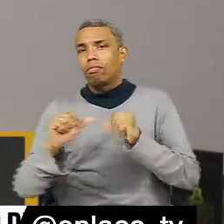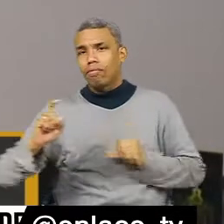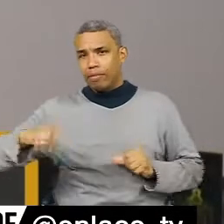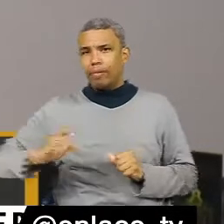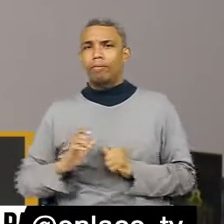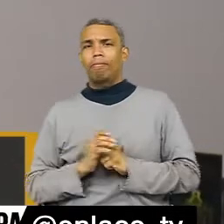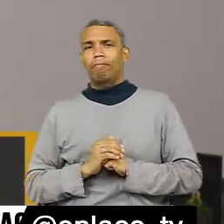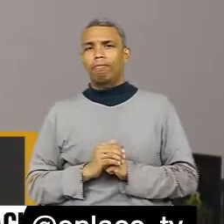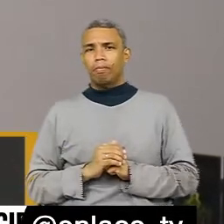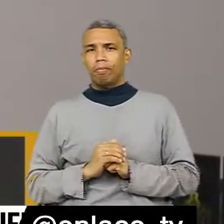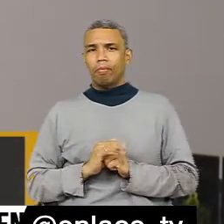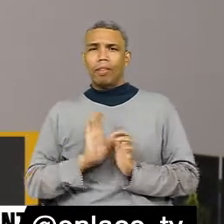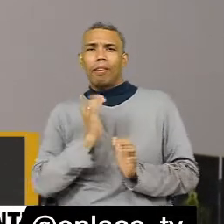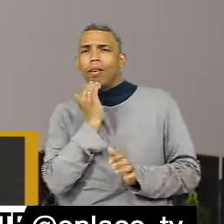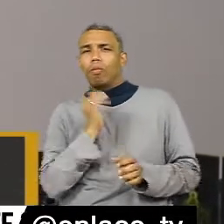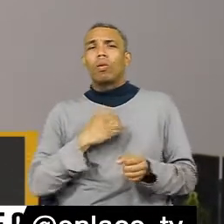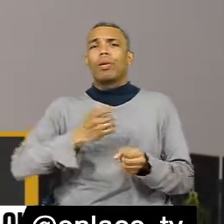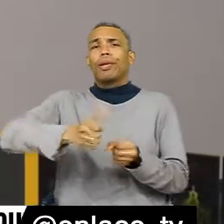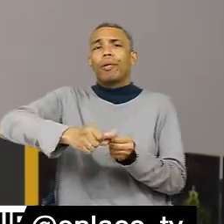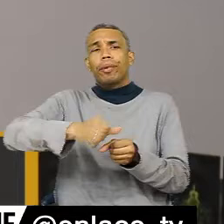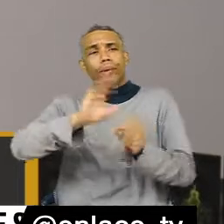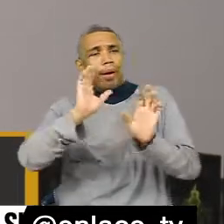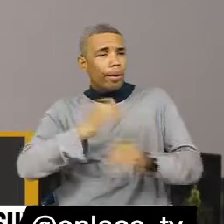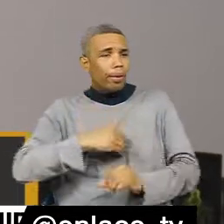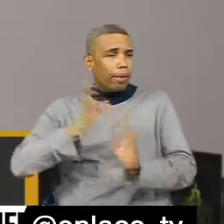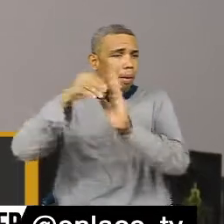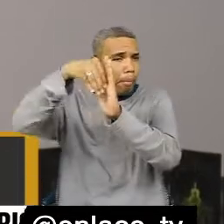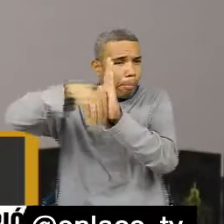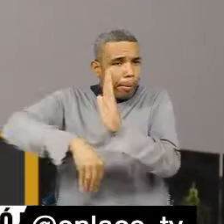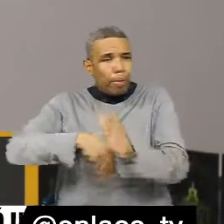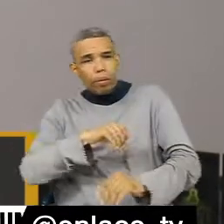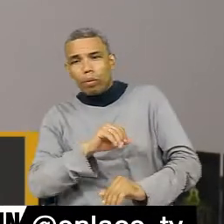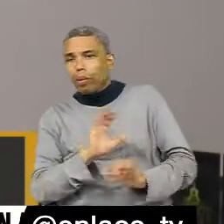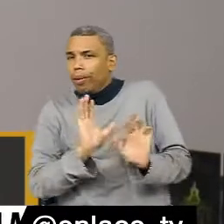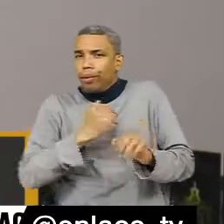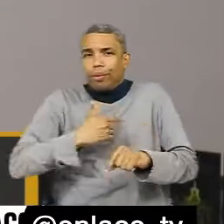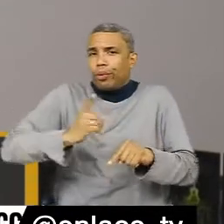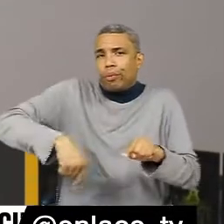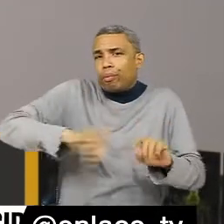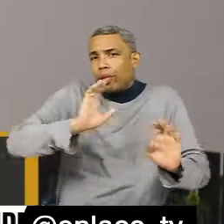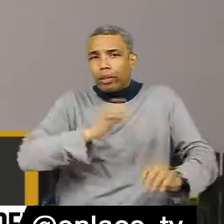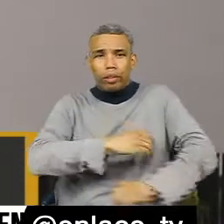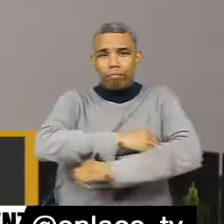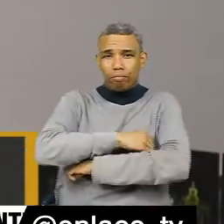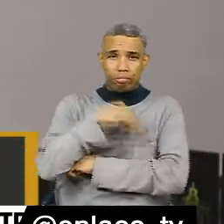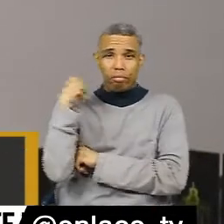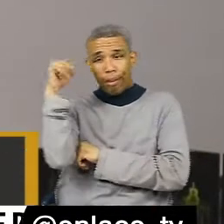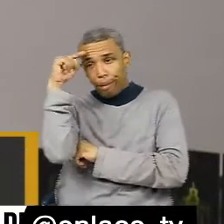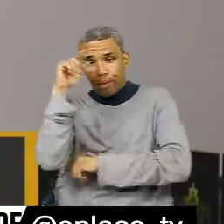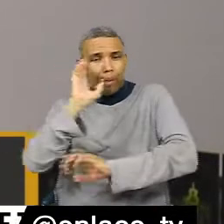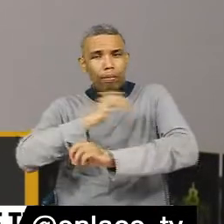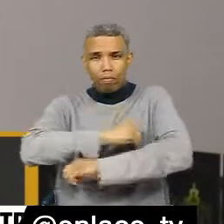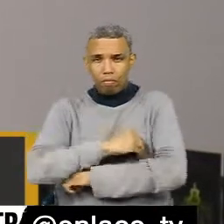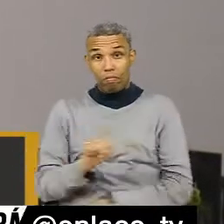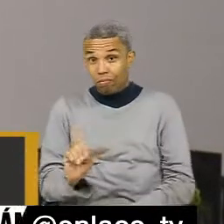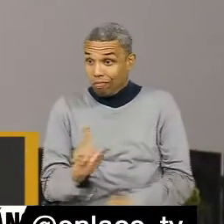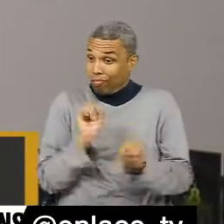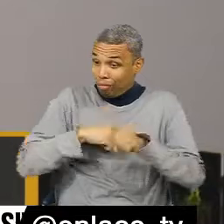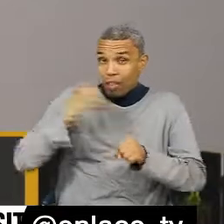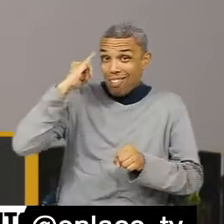tipo de economías, promover alternativas dentro de nuestra región, dentro del contenido, dentro del contexto ambiental, es fundamental. Por eso se lleva a